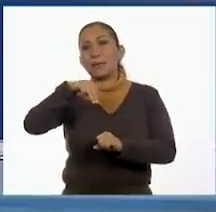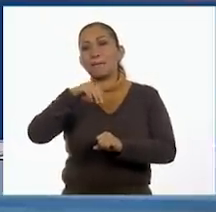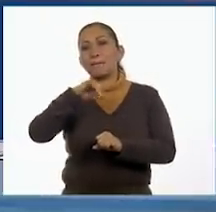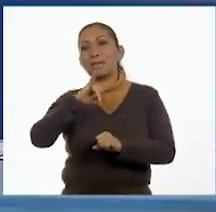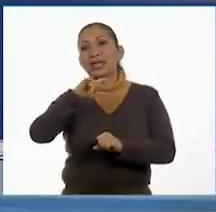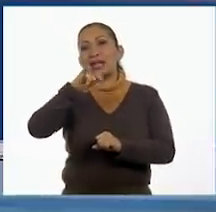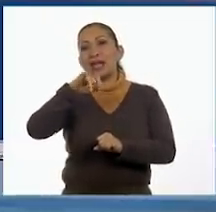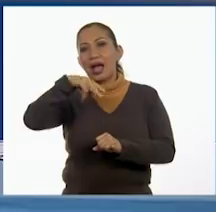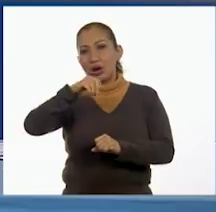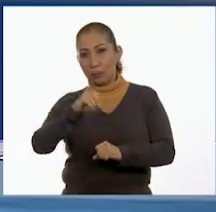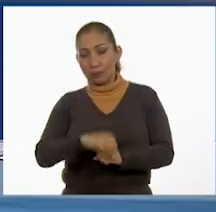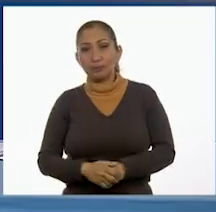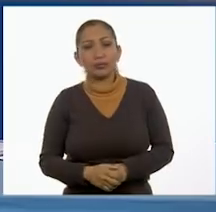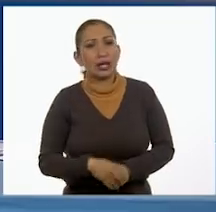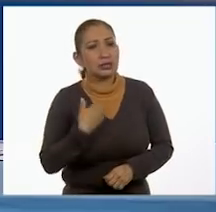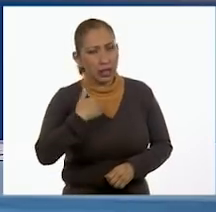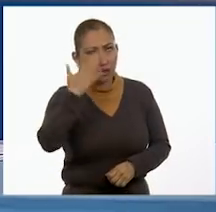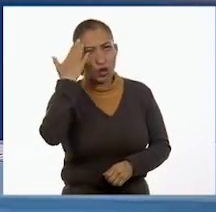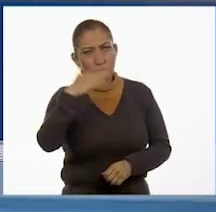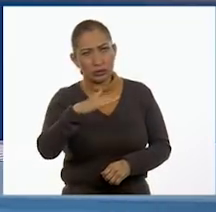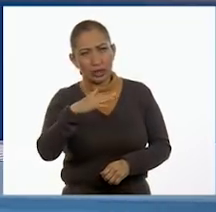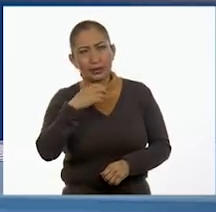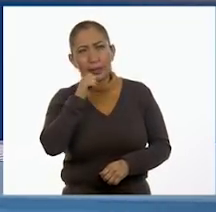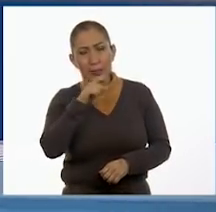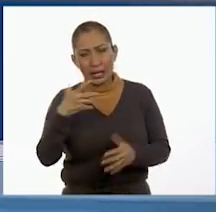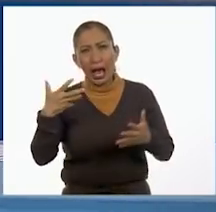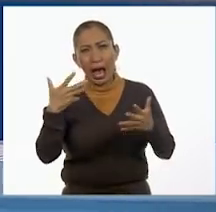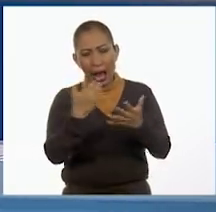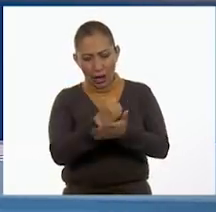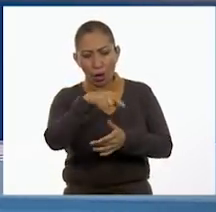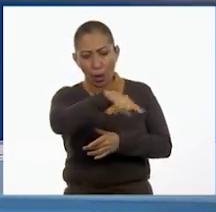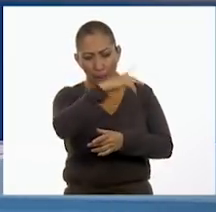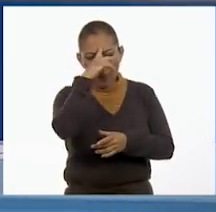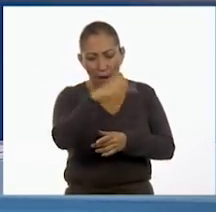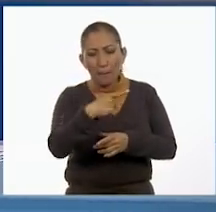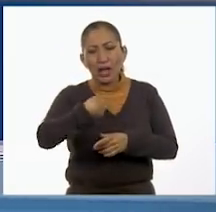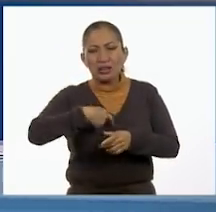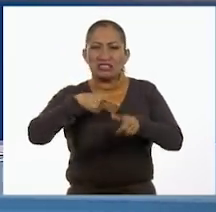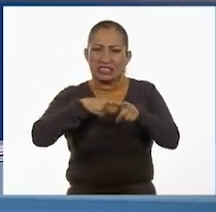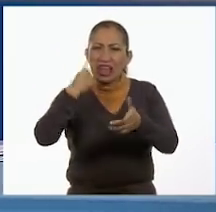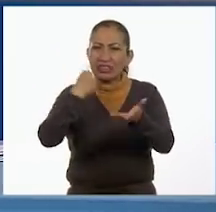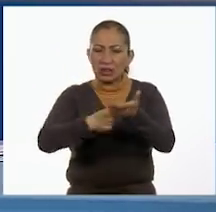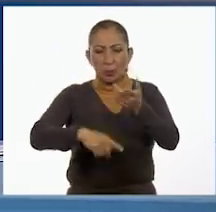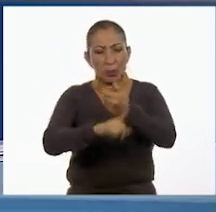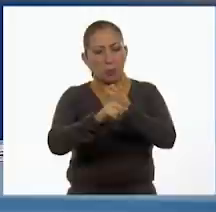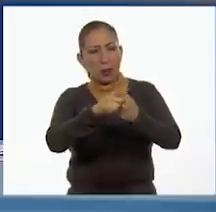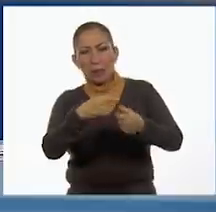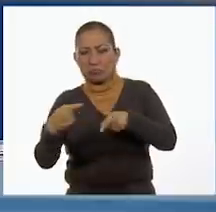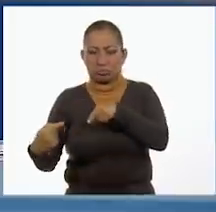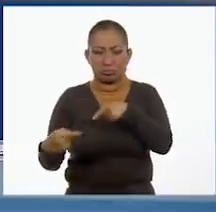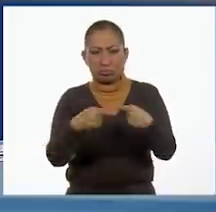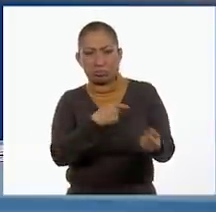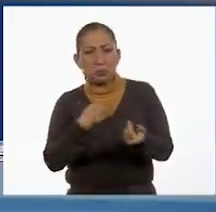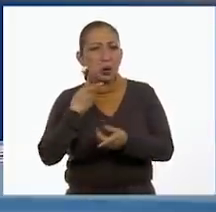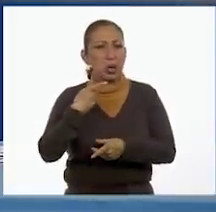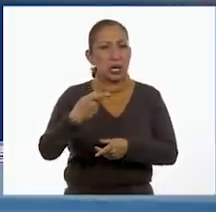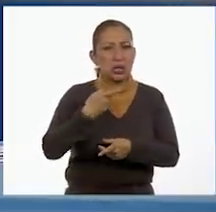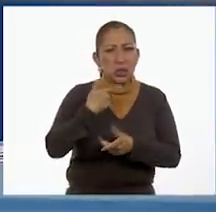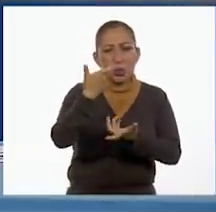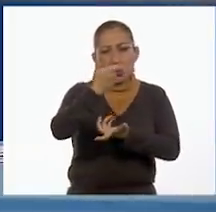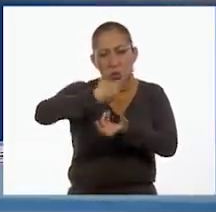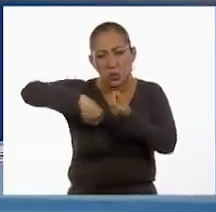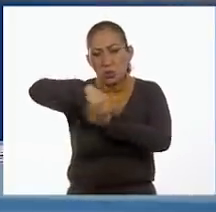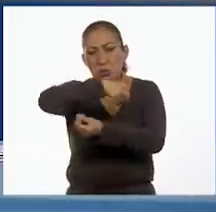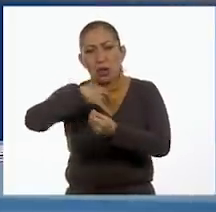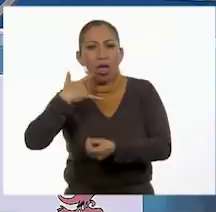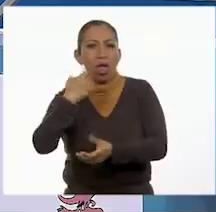también vimos que a pesar del triunfo, seguía habiendo problemas políticos y económicos por tantos